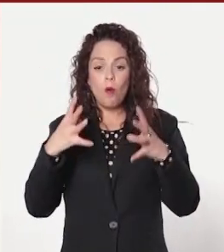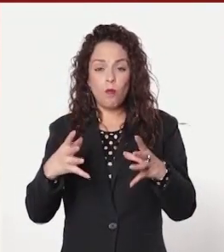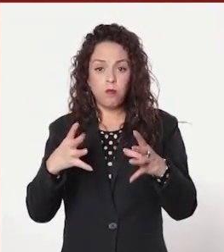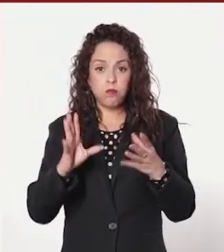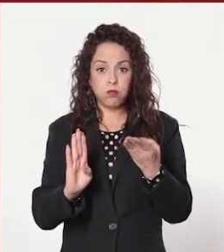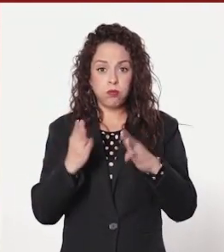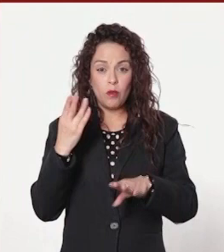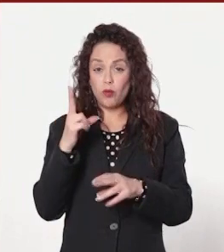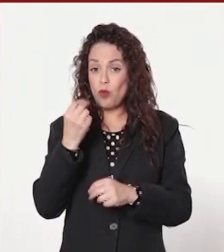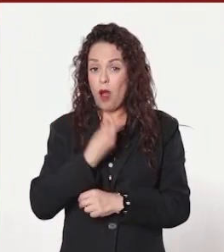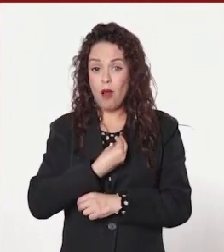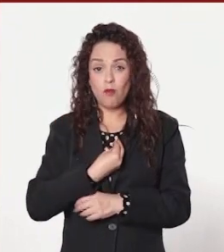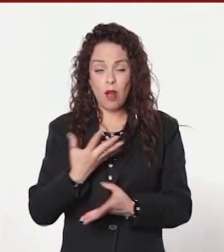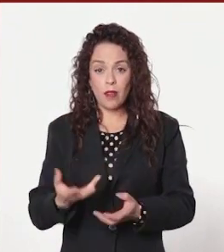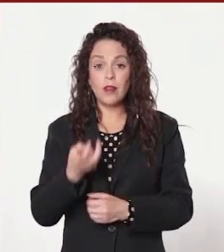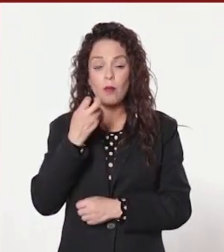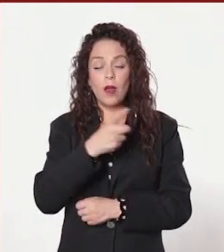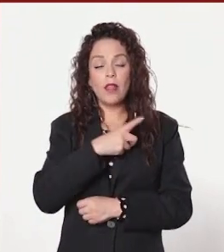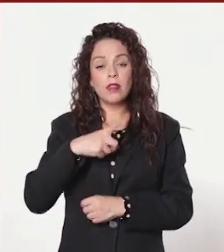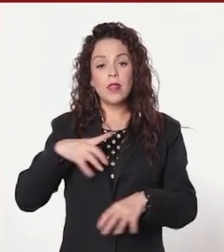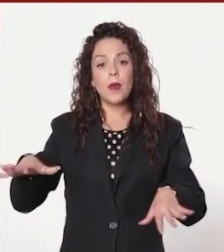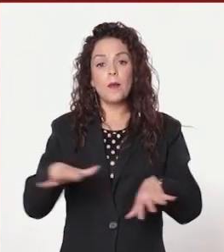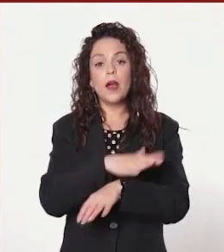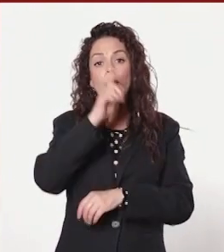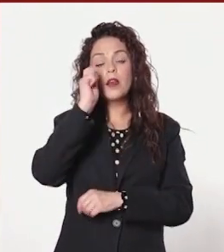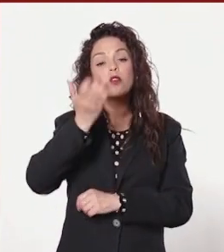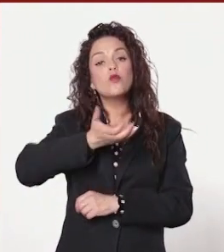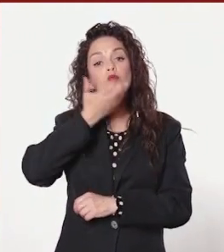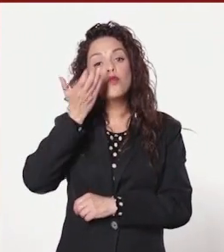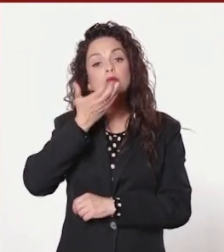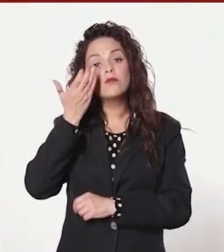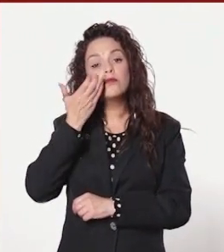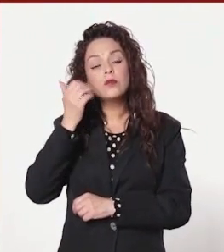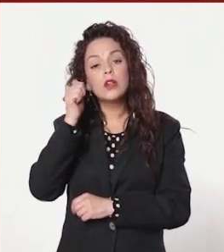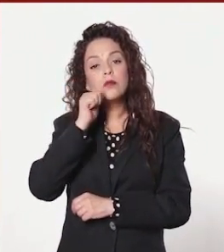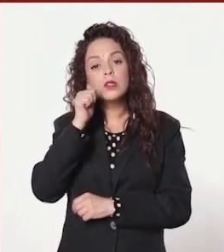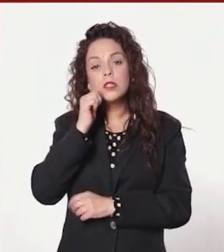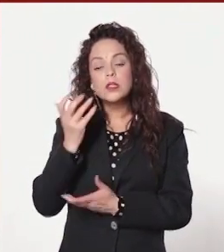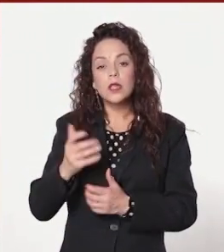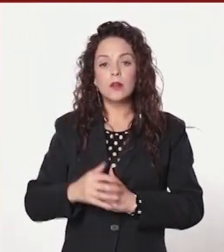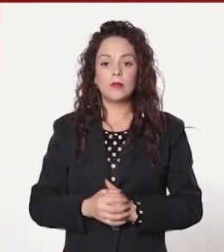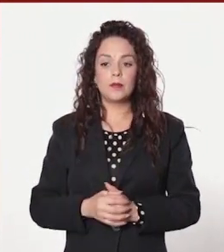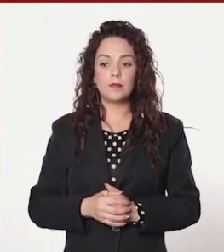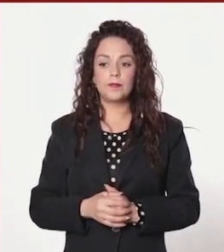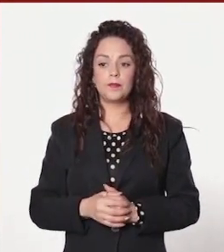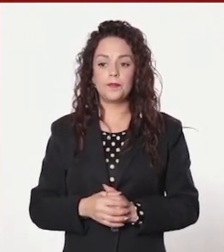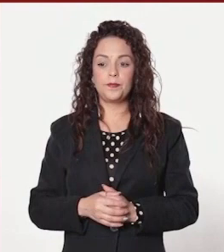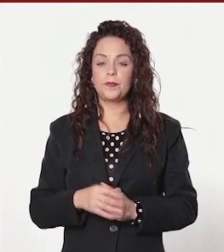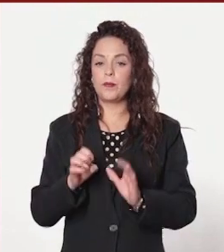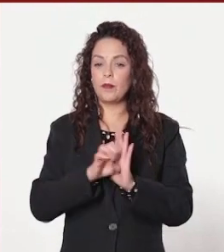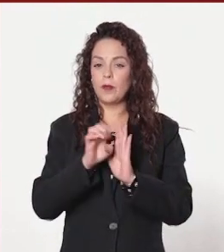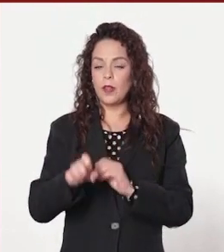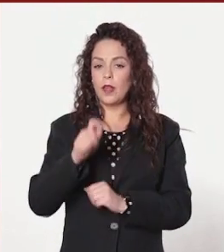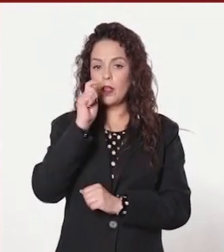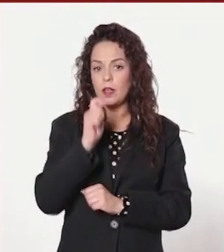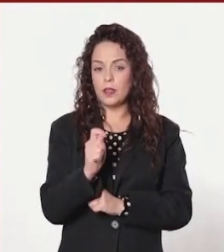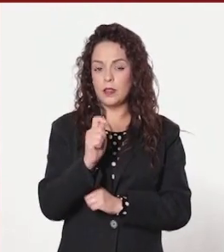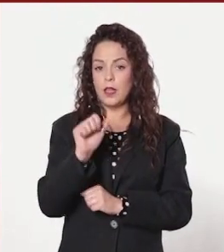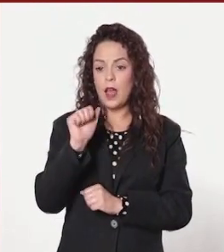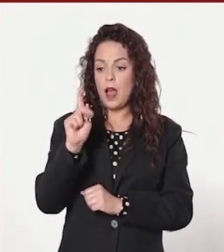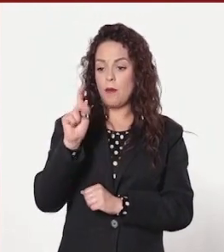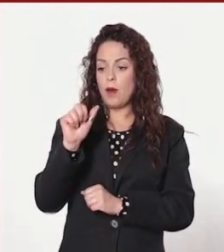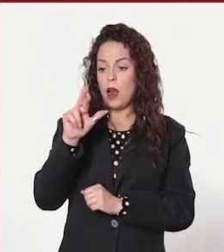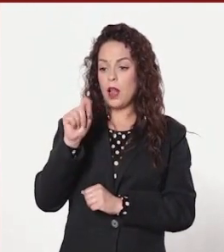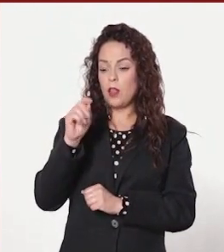que comenzar por nuestros hábitos y costumbres. Por ejemplo, en el caso de los residuos de aparatos electrónicos,